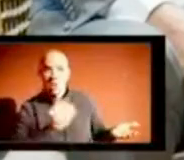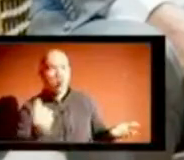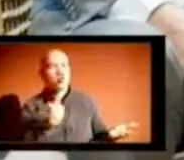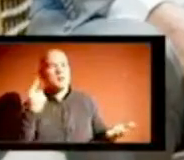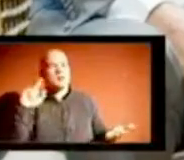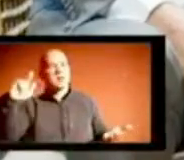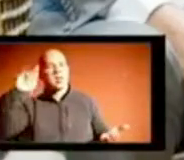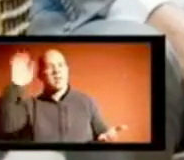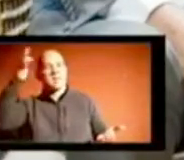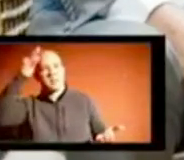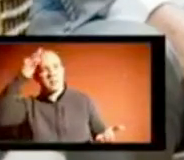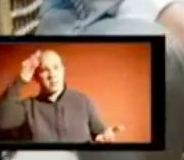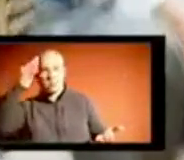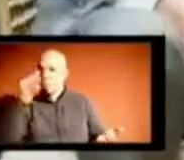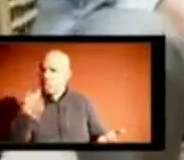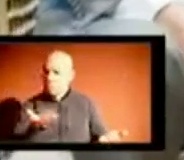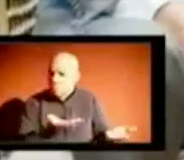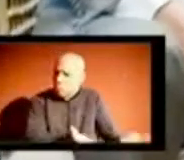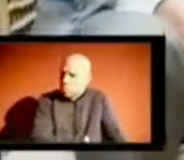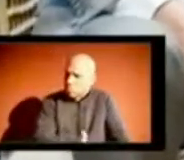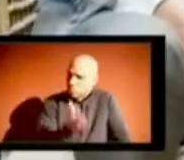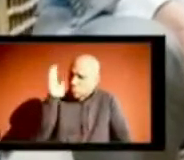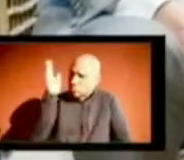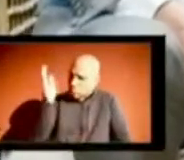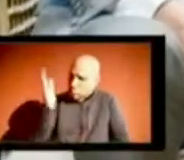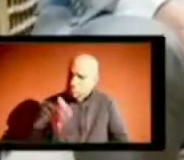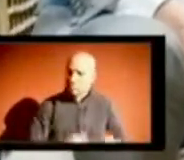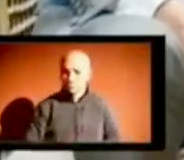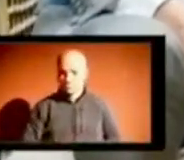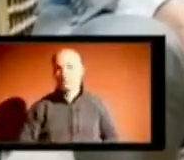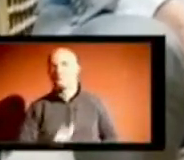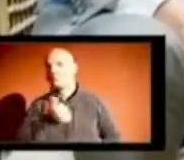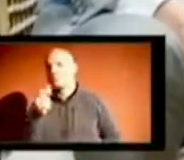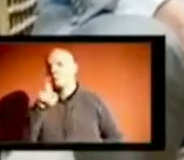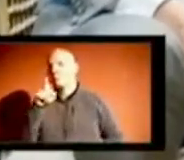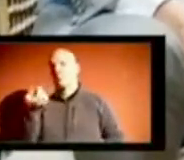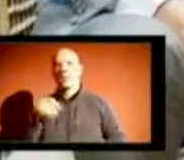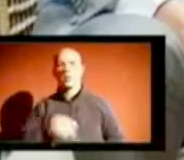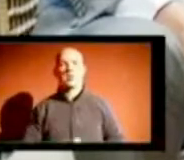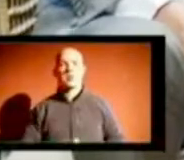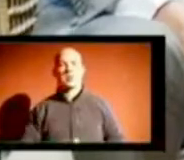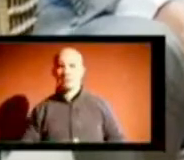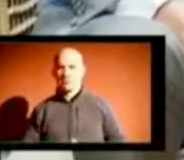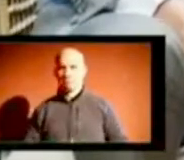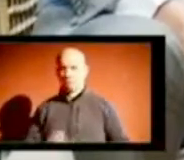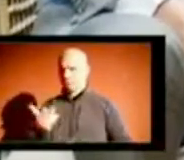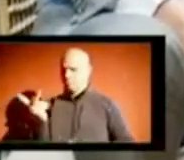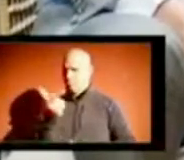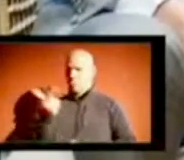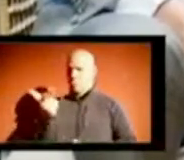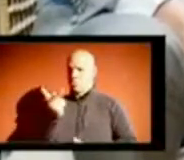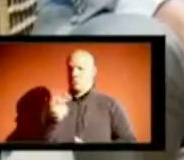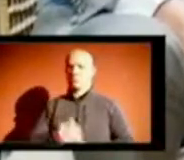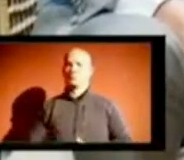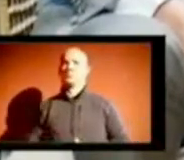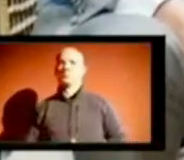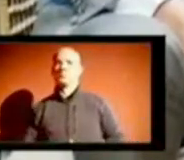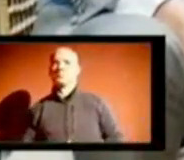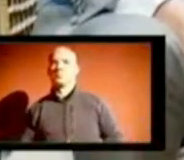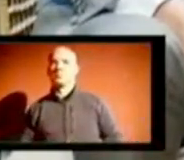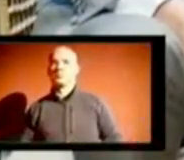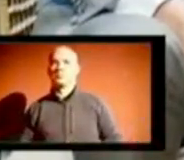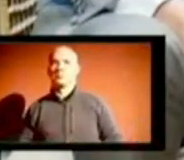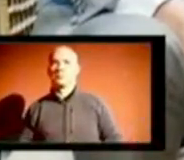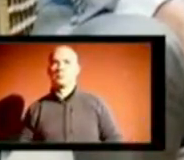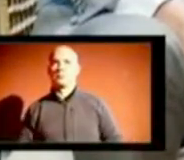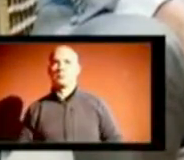No, vamos a tener. Van a tener los dos. Okay. Va de más, vamos, sí. Vamos a tener. La otra pregunta que quería era una reacción de ambos, por favor, sobre la radicación de